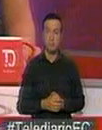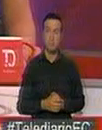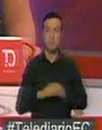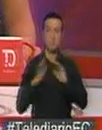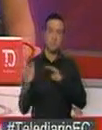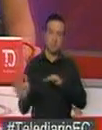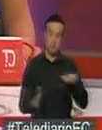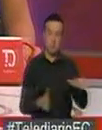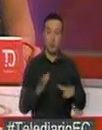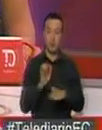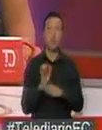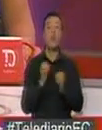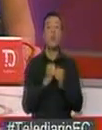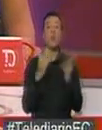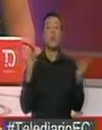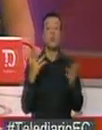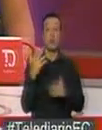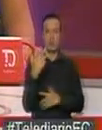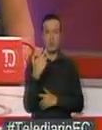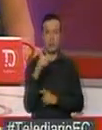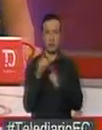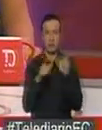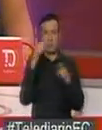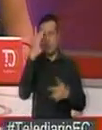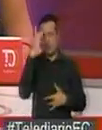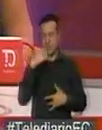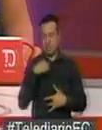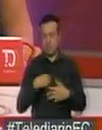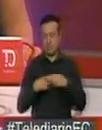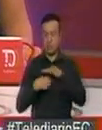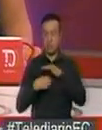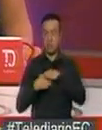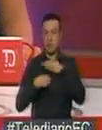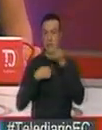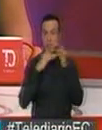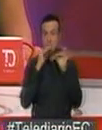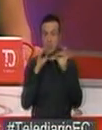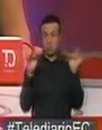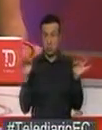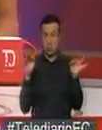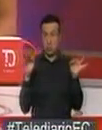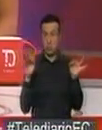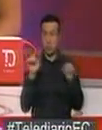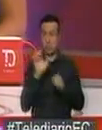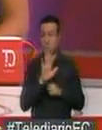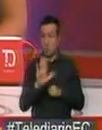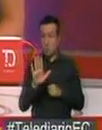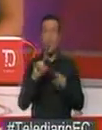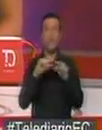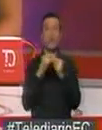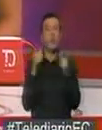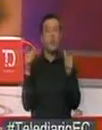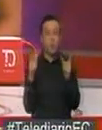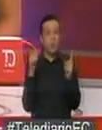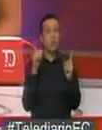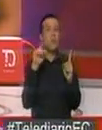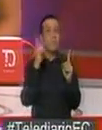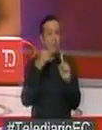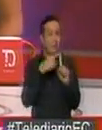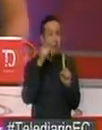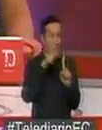En nuestro país ya suman 13 los casos diagnosticados con el COVID-19. Todos los pacientes pertenecen al grupo de contactos de la